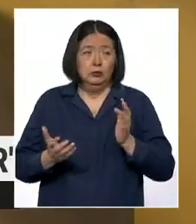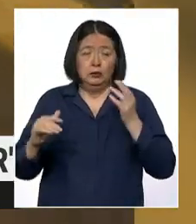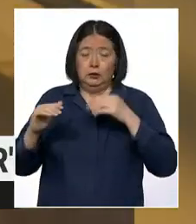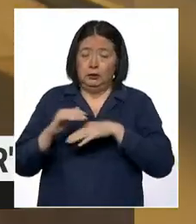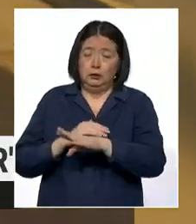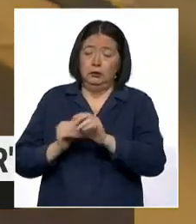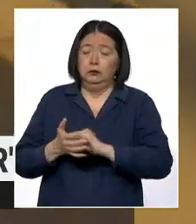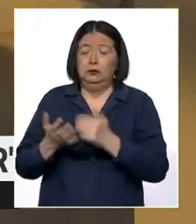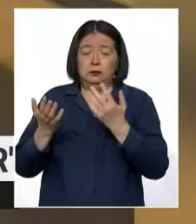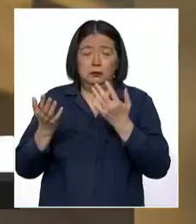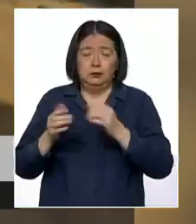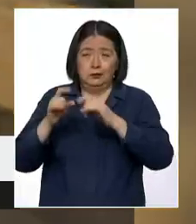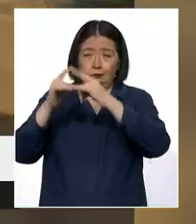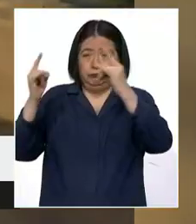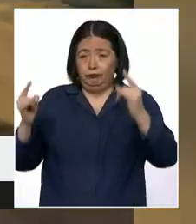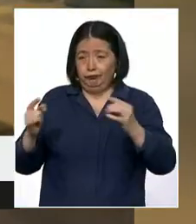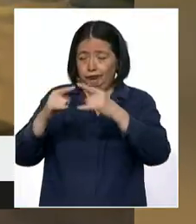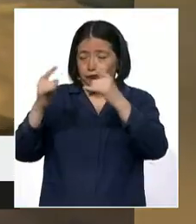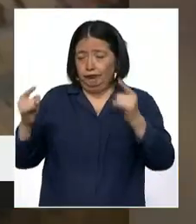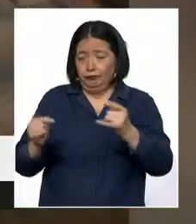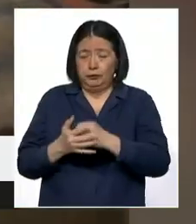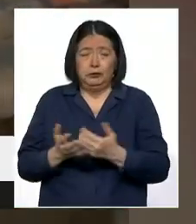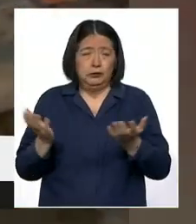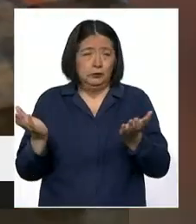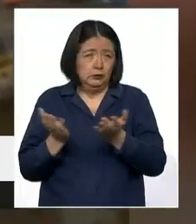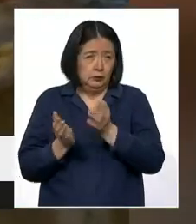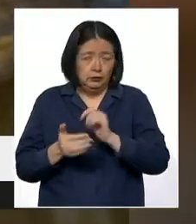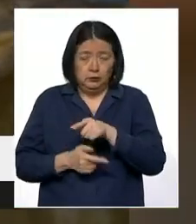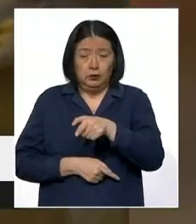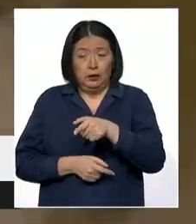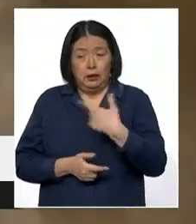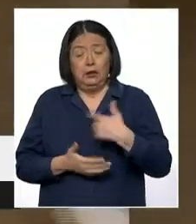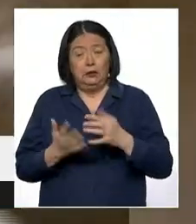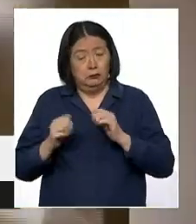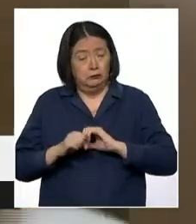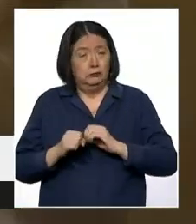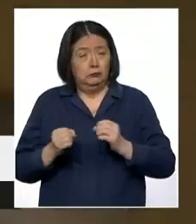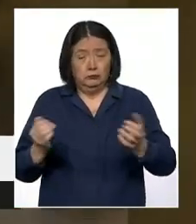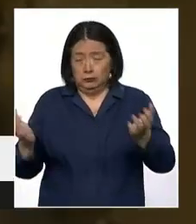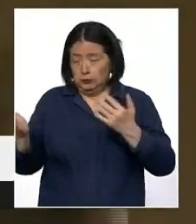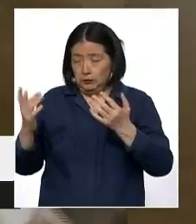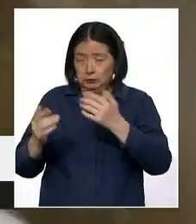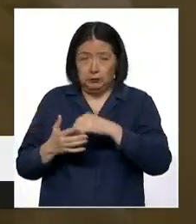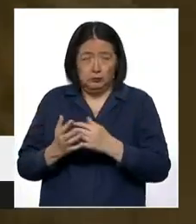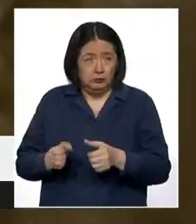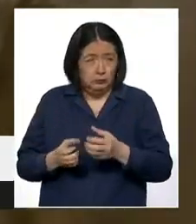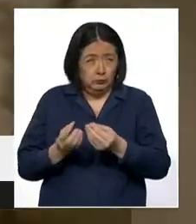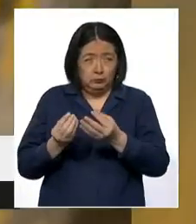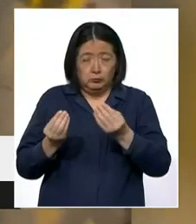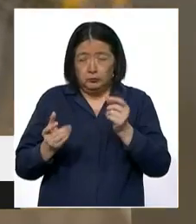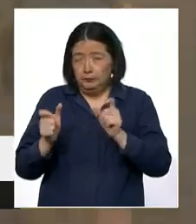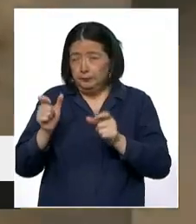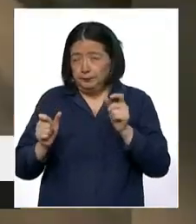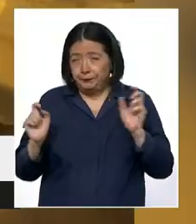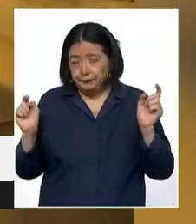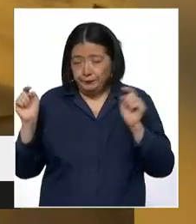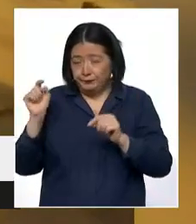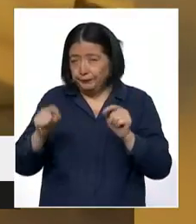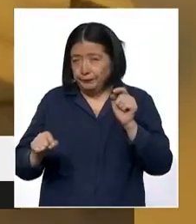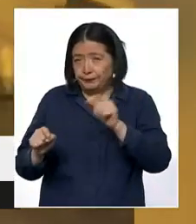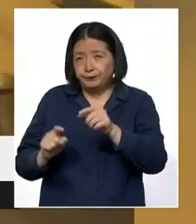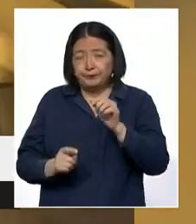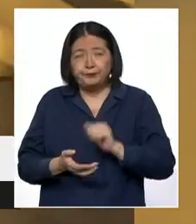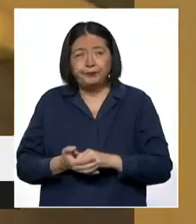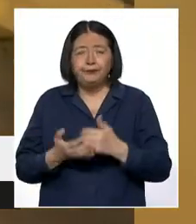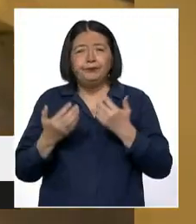Ingresa menaje, ingresan toldos, ¿no? Por consiguiente, al ser una actividad pública con un número importante de